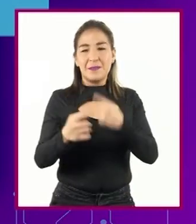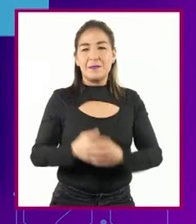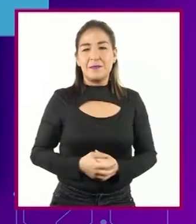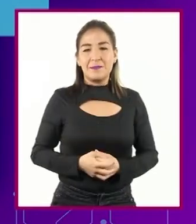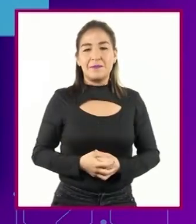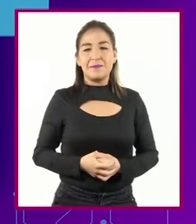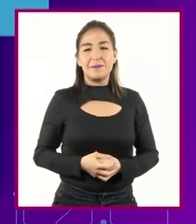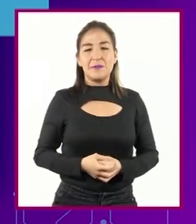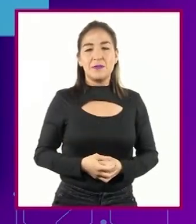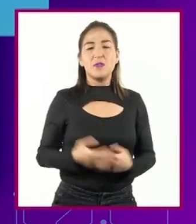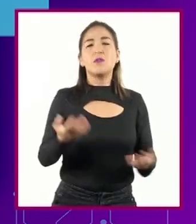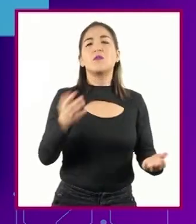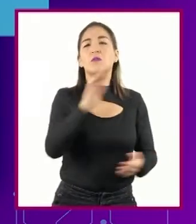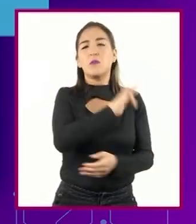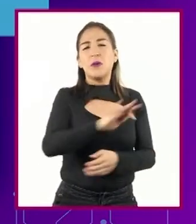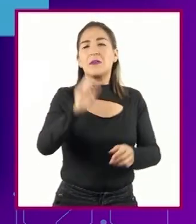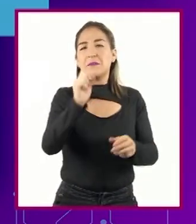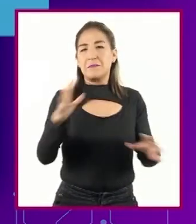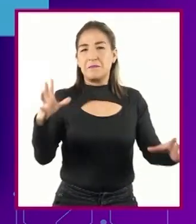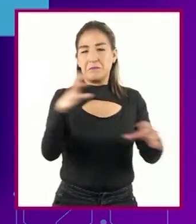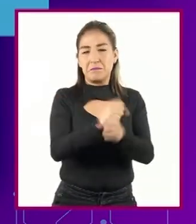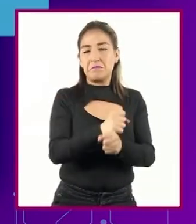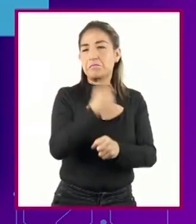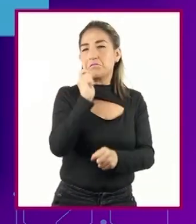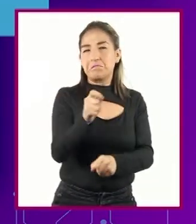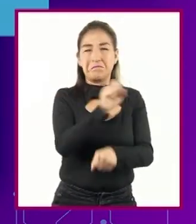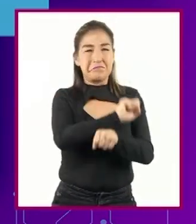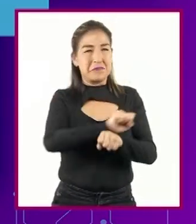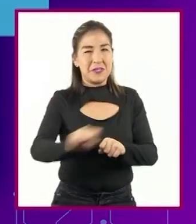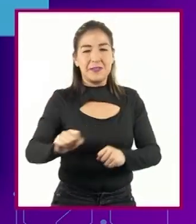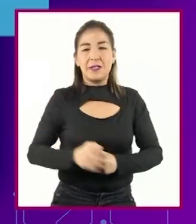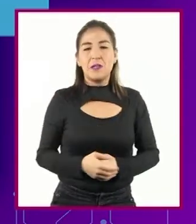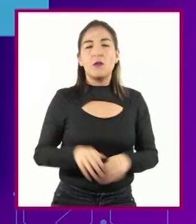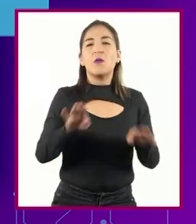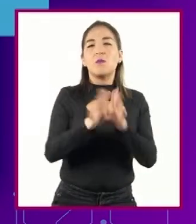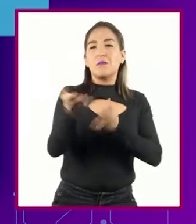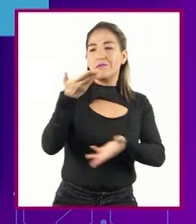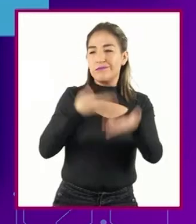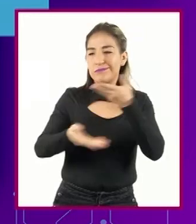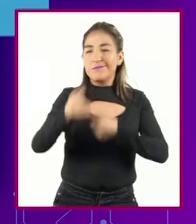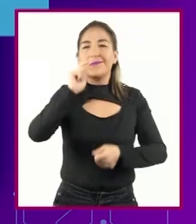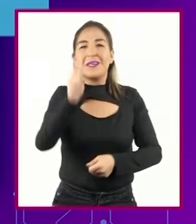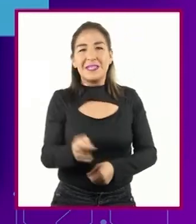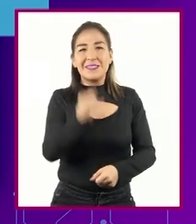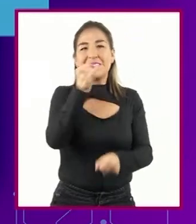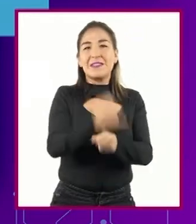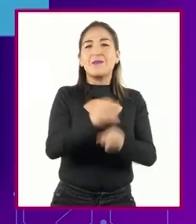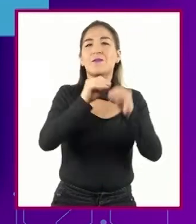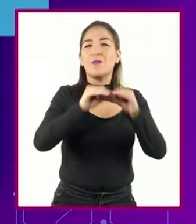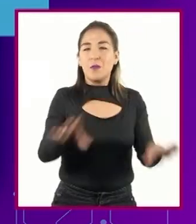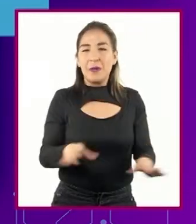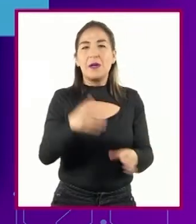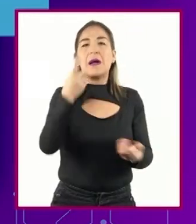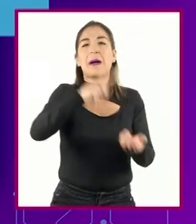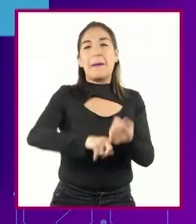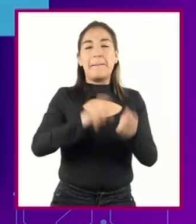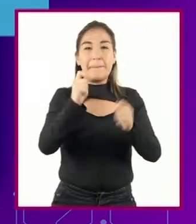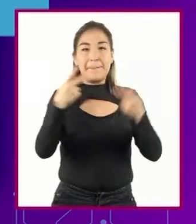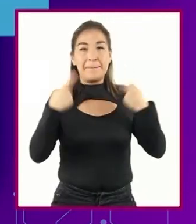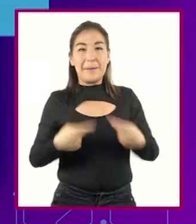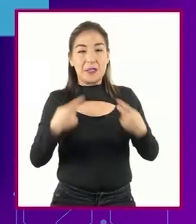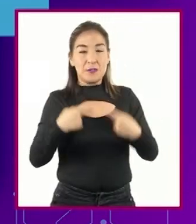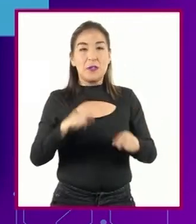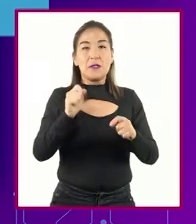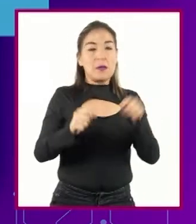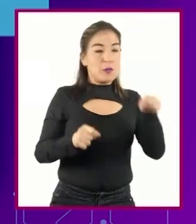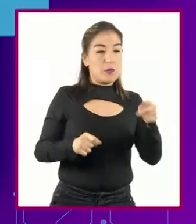El diálogo lo podemos definir de manera simple como el intercambio recíproco de información entre un hablante y